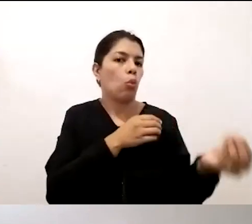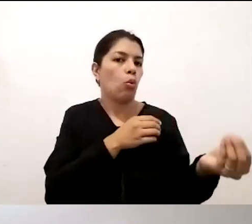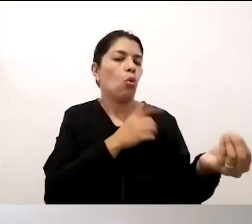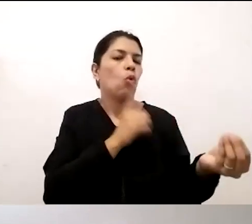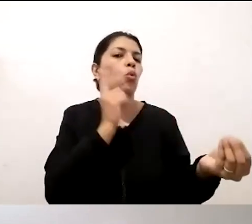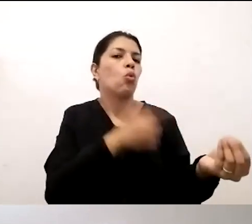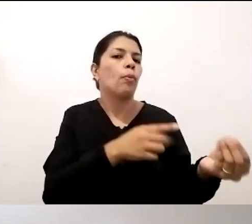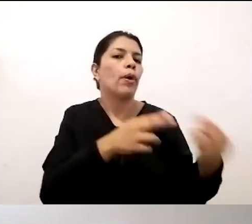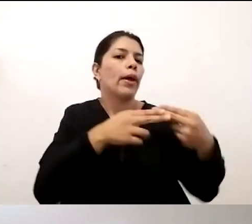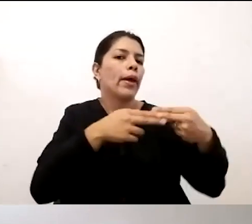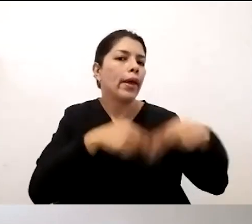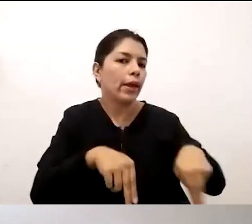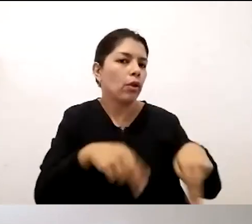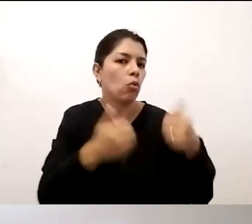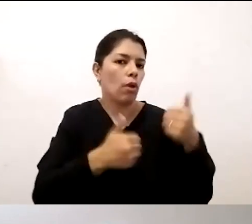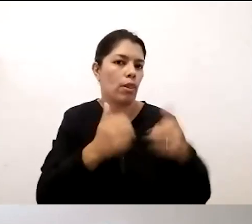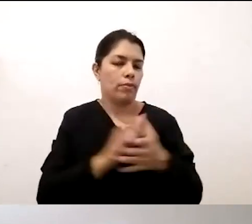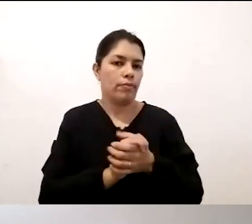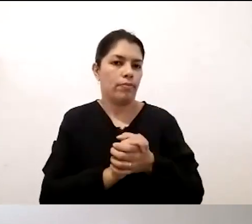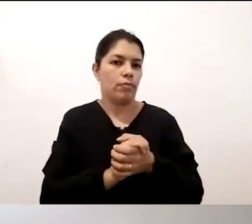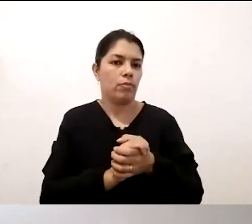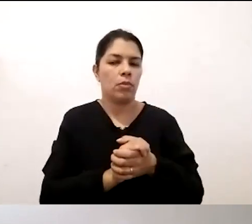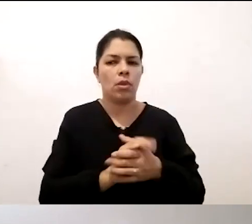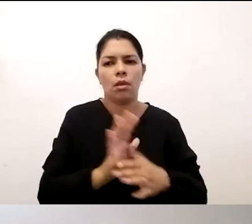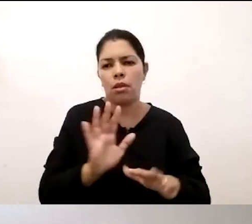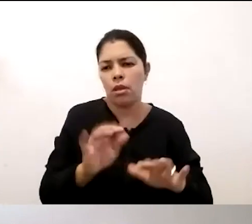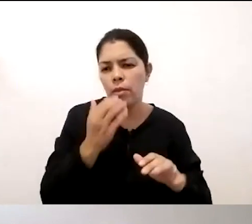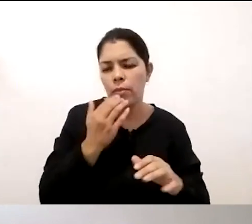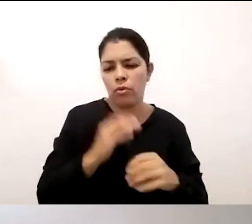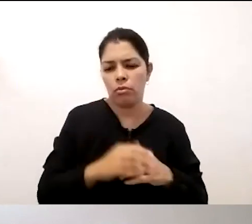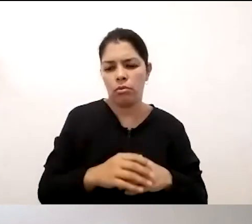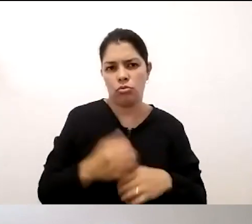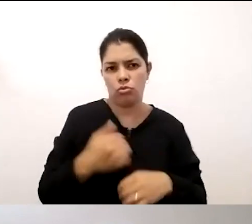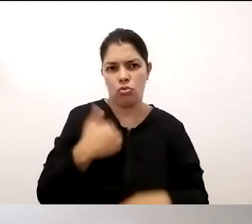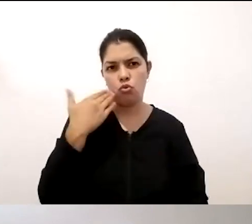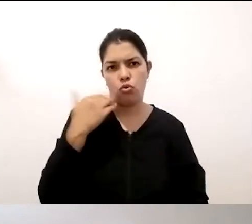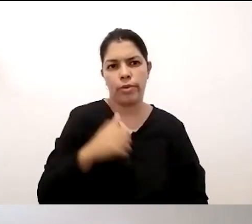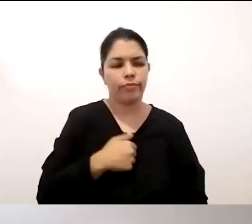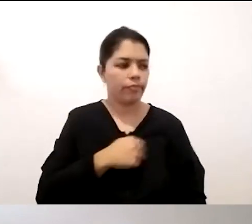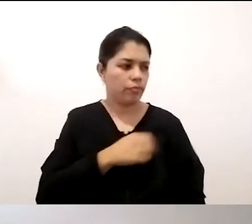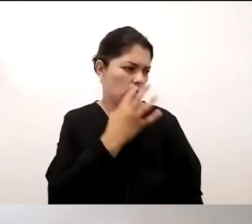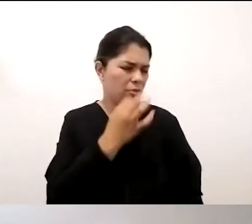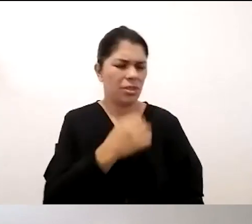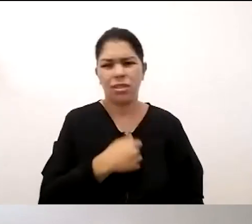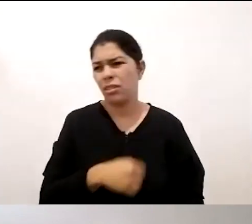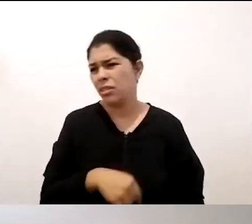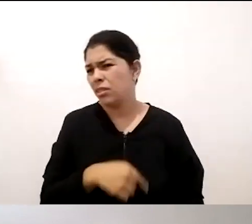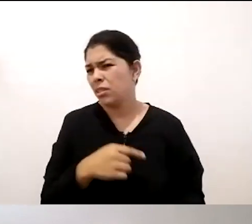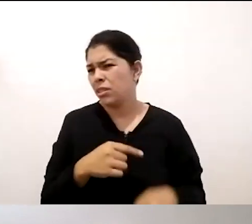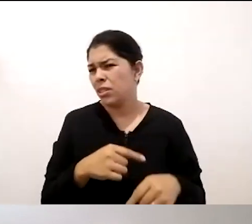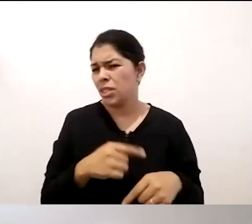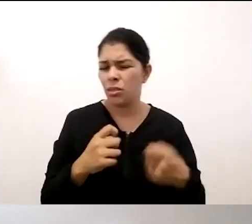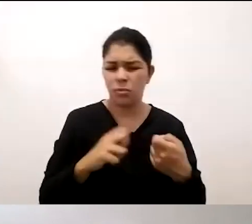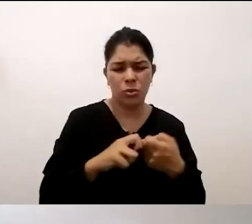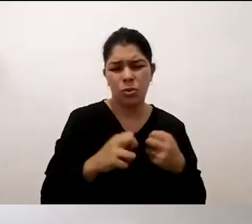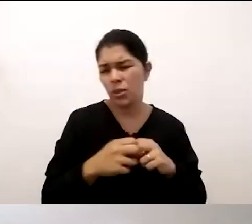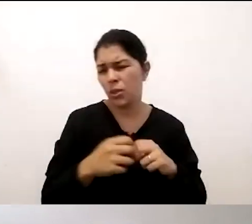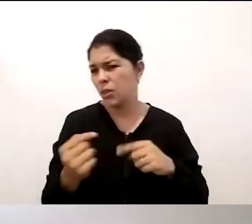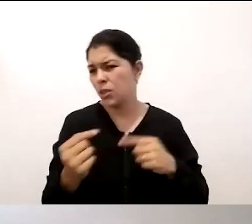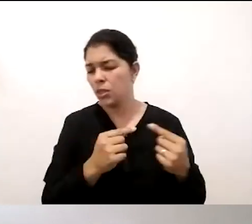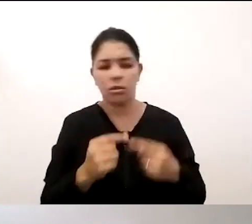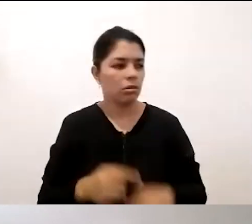se queja de una relación que es poco conflictiva, no debemos sacar juicios como que es una masoquista, ella se lo merece,